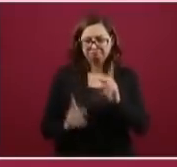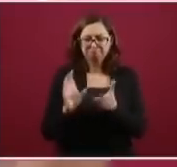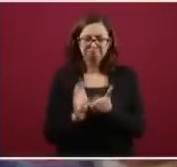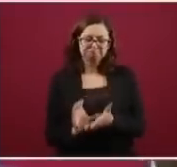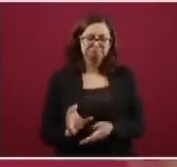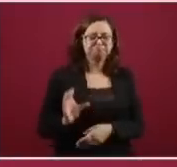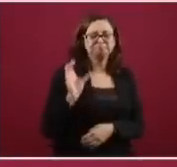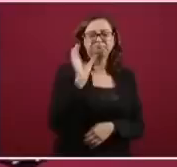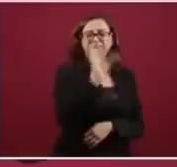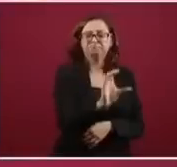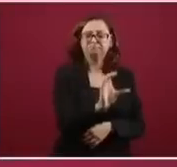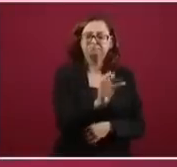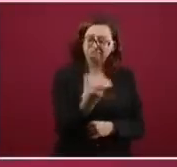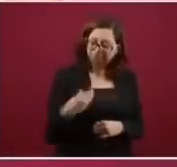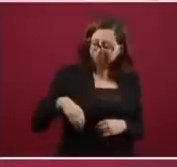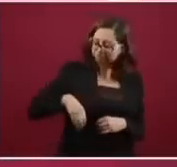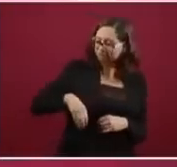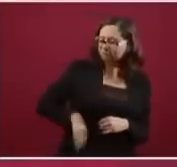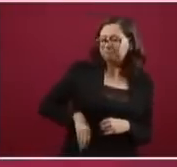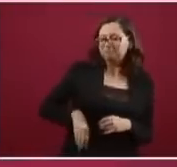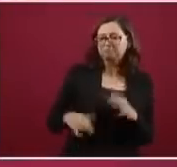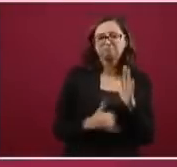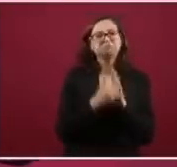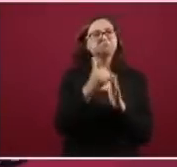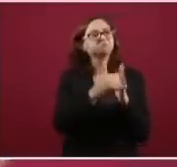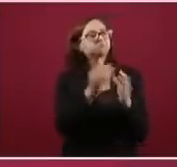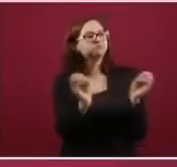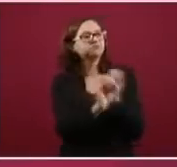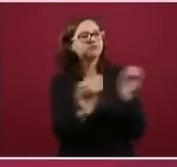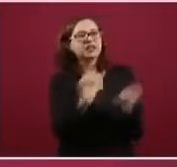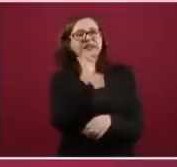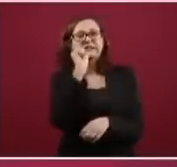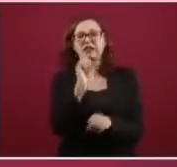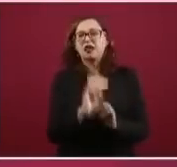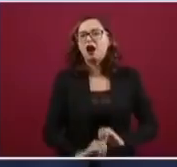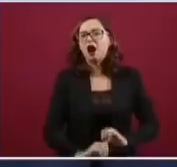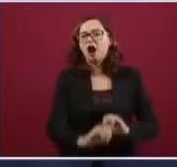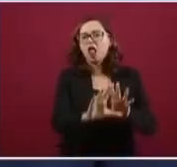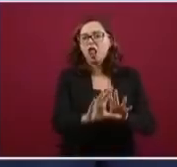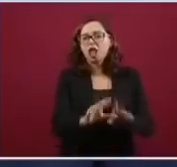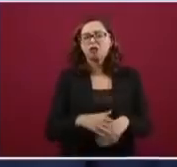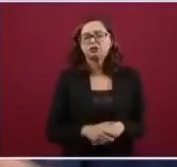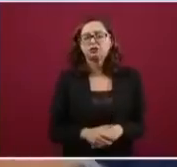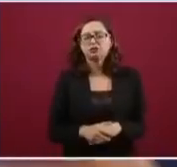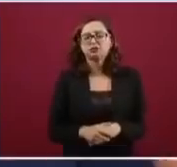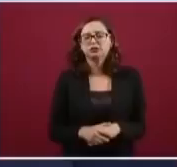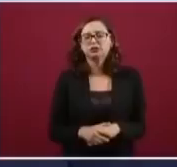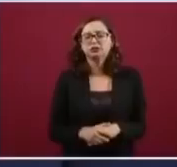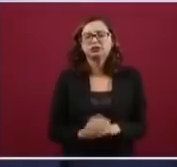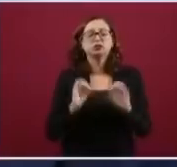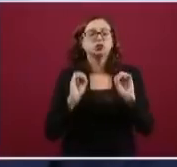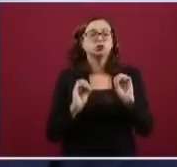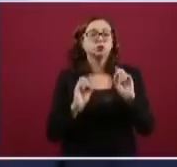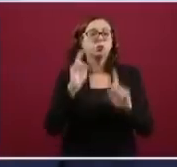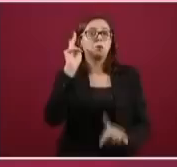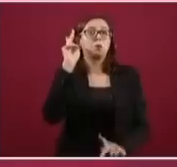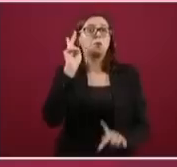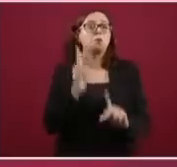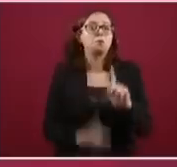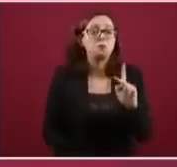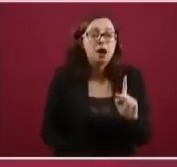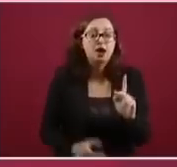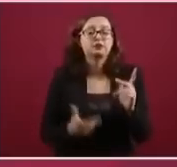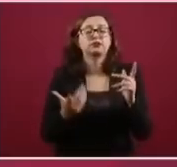y se quedan con el anticipo y no hacen la obra o no entregan lo que